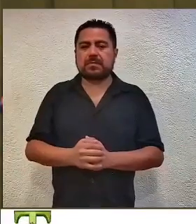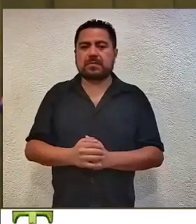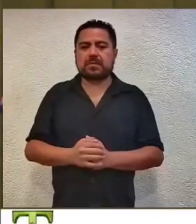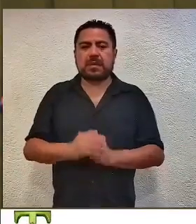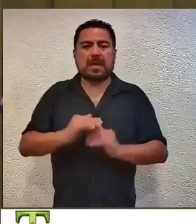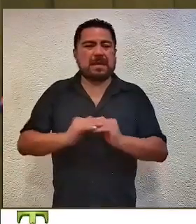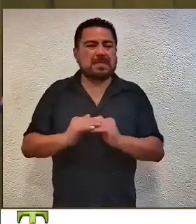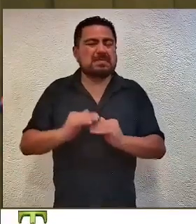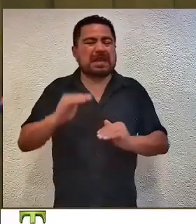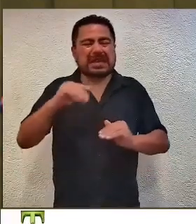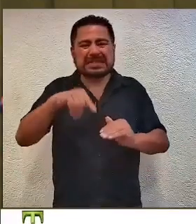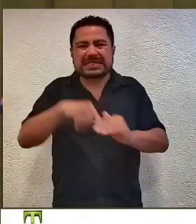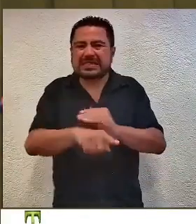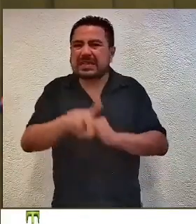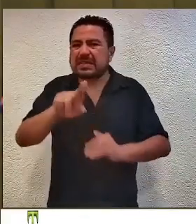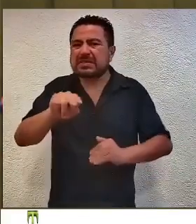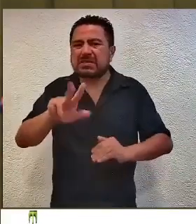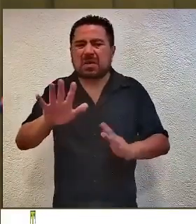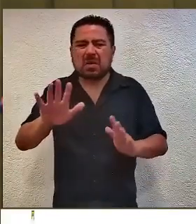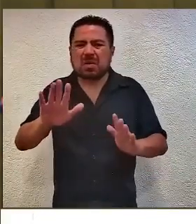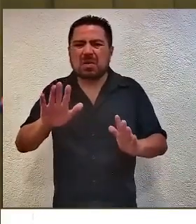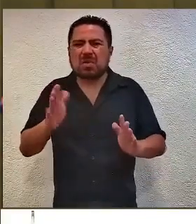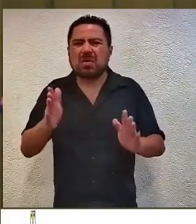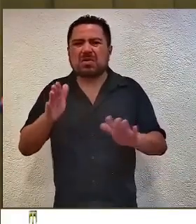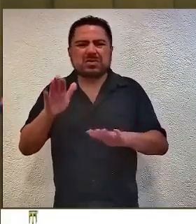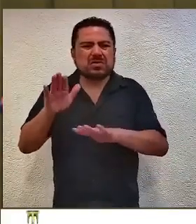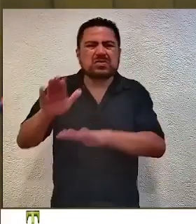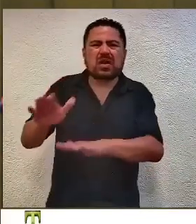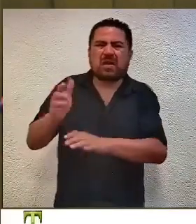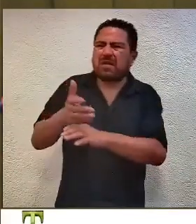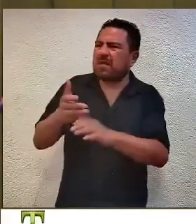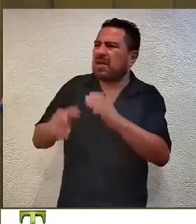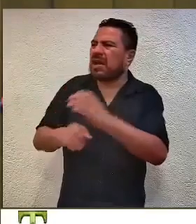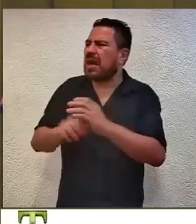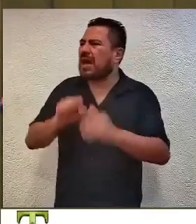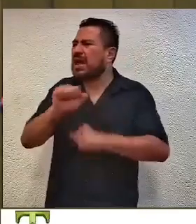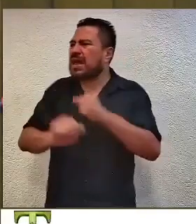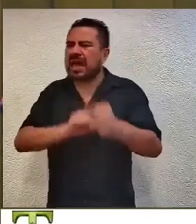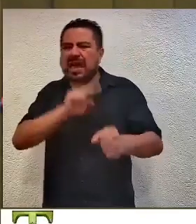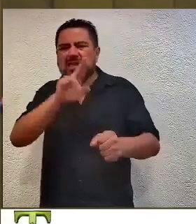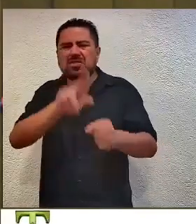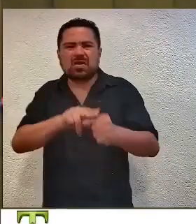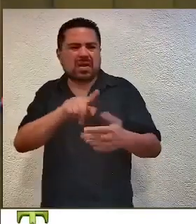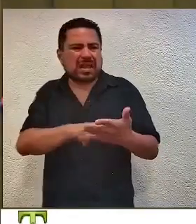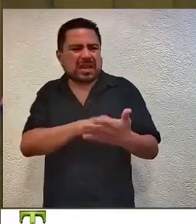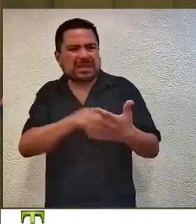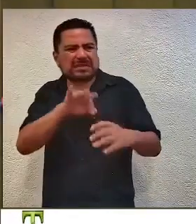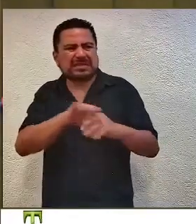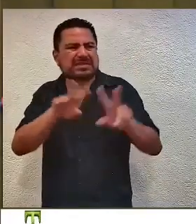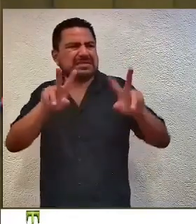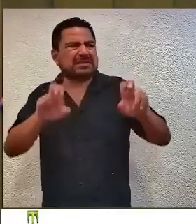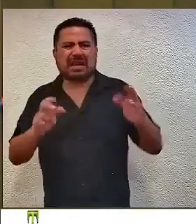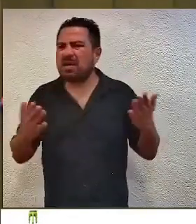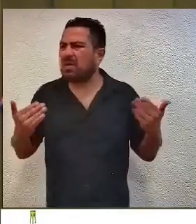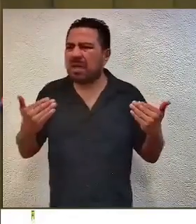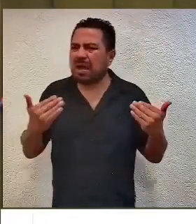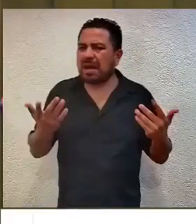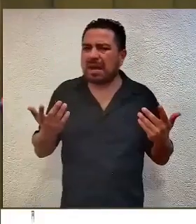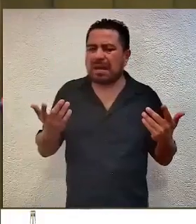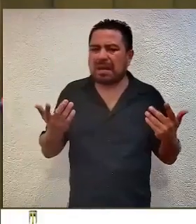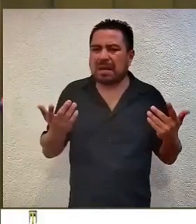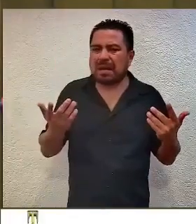más, no versa sobre actos de naturaleza electoral. Por lo